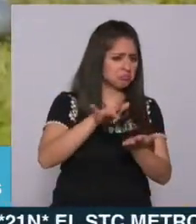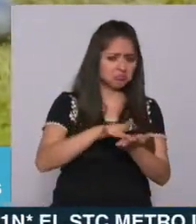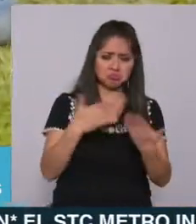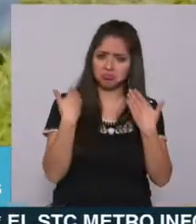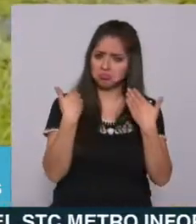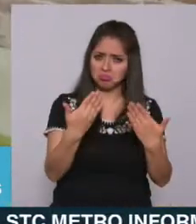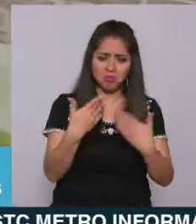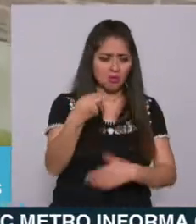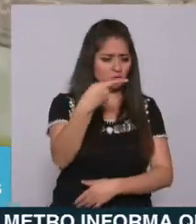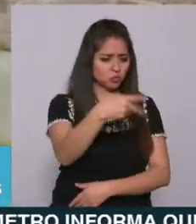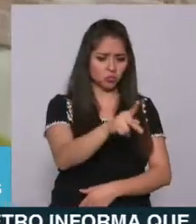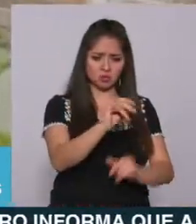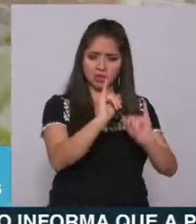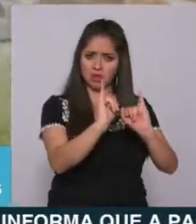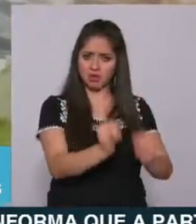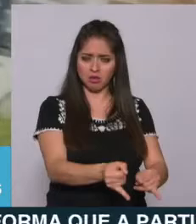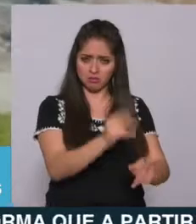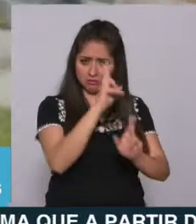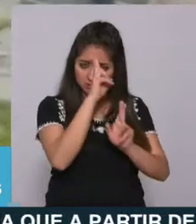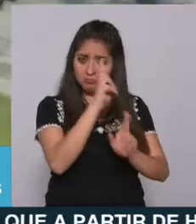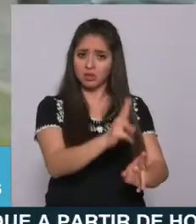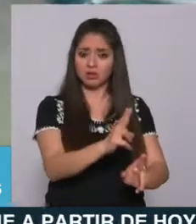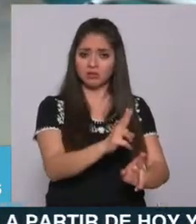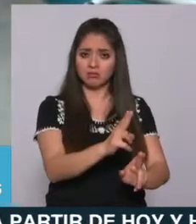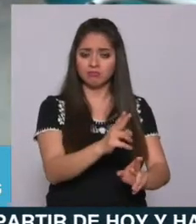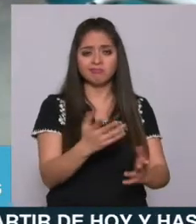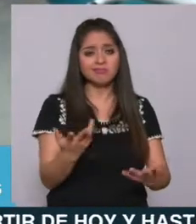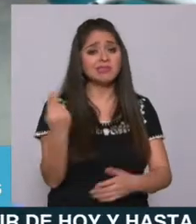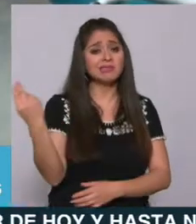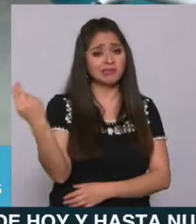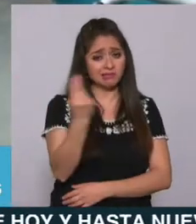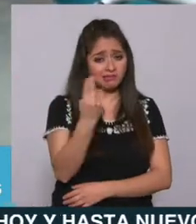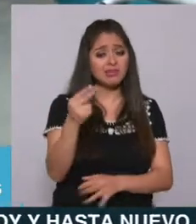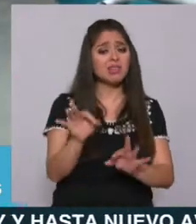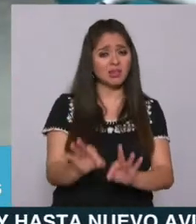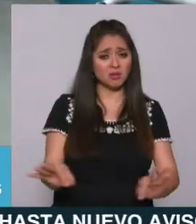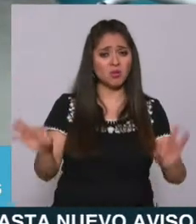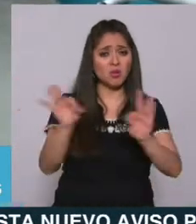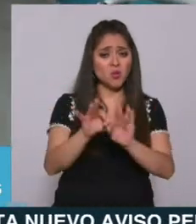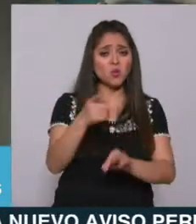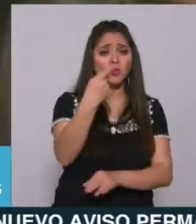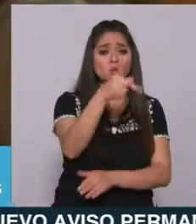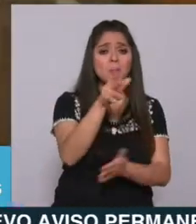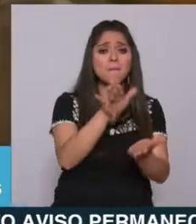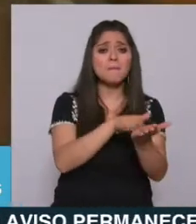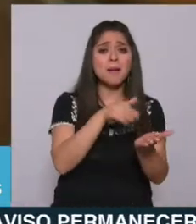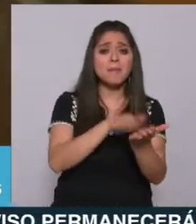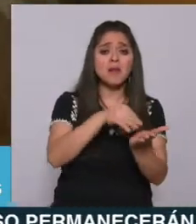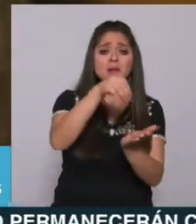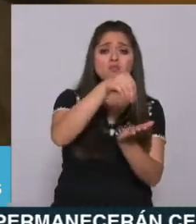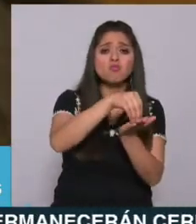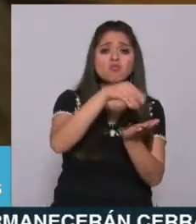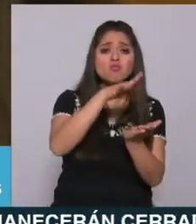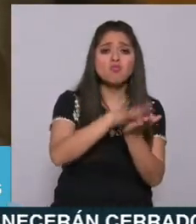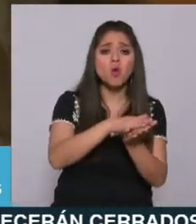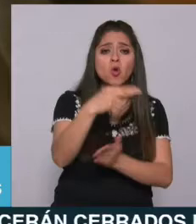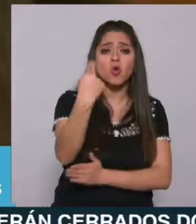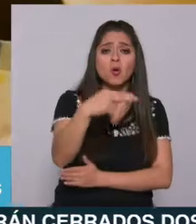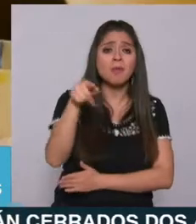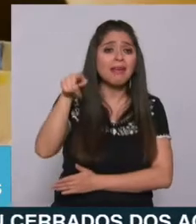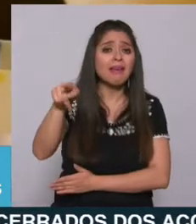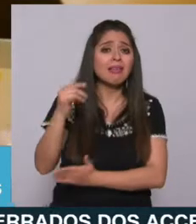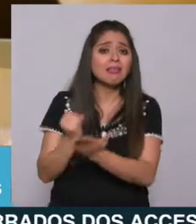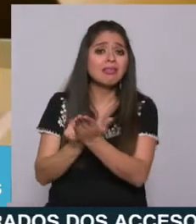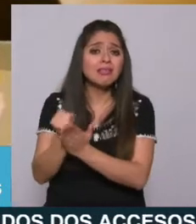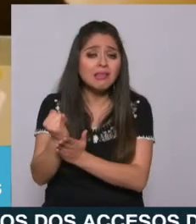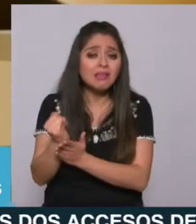con esto, pero es importante que su documento tenga su nombre, el que ella ha elegido y el